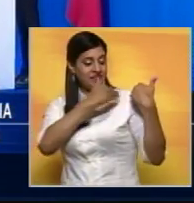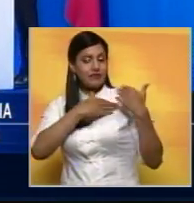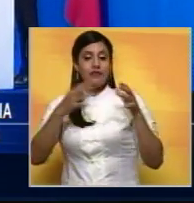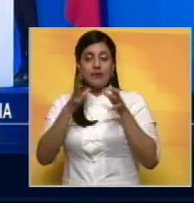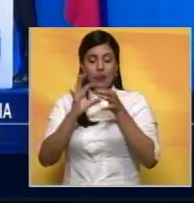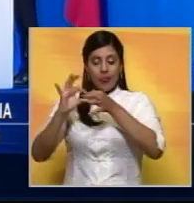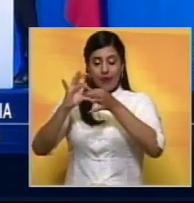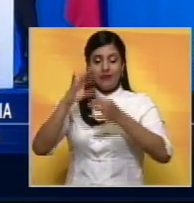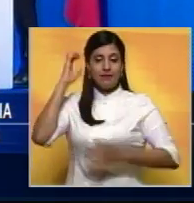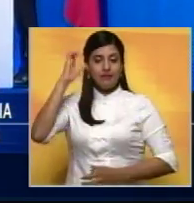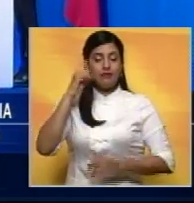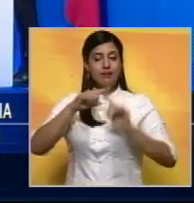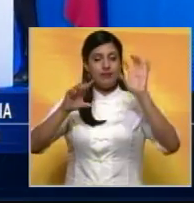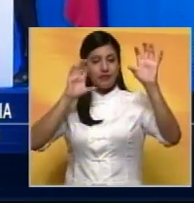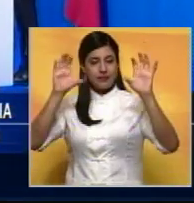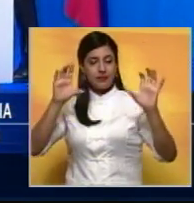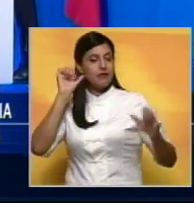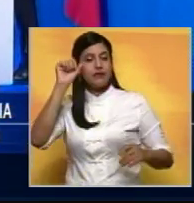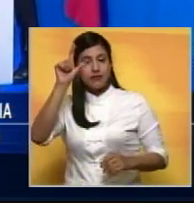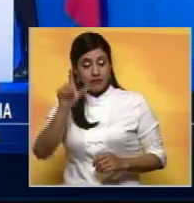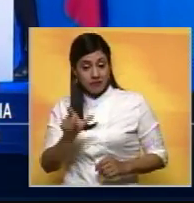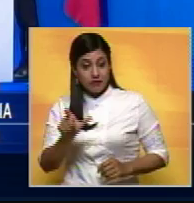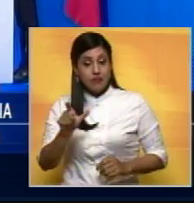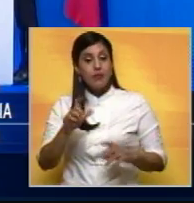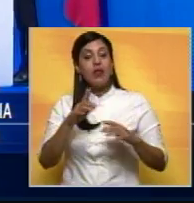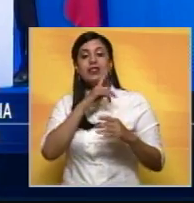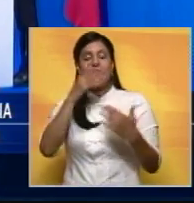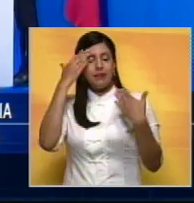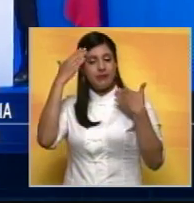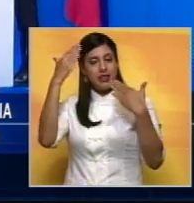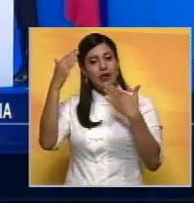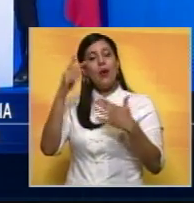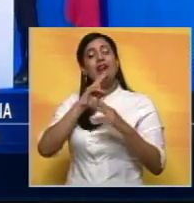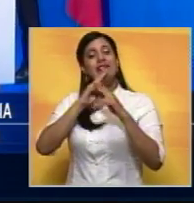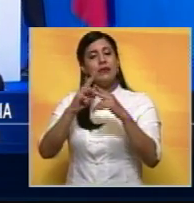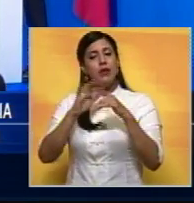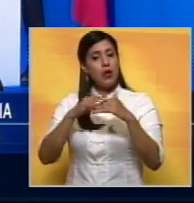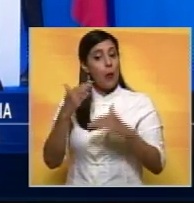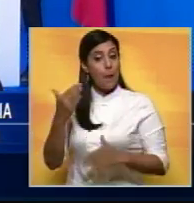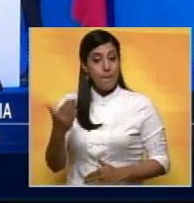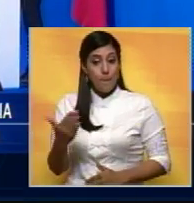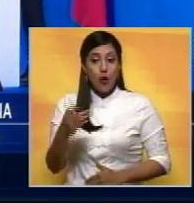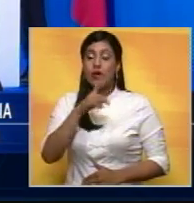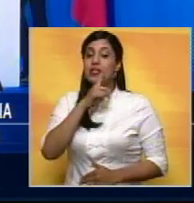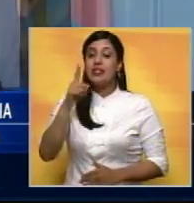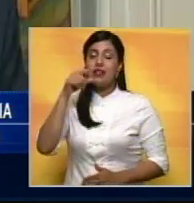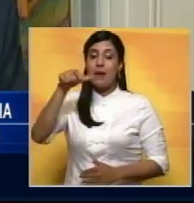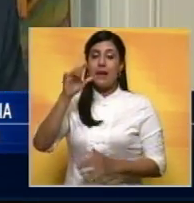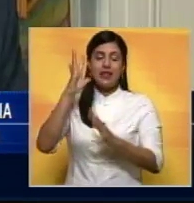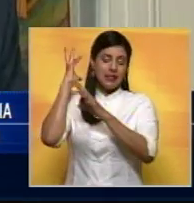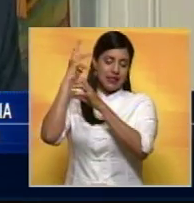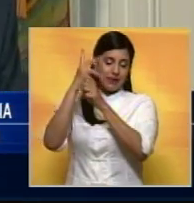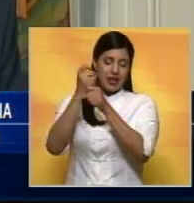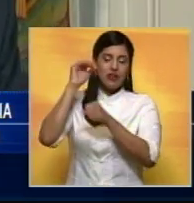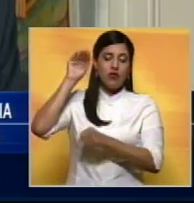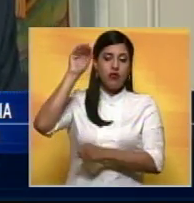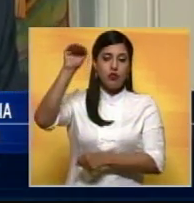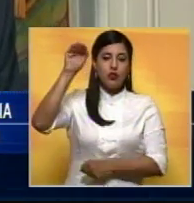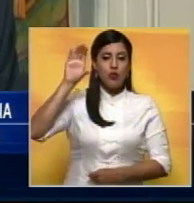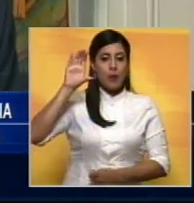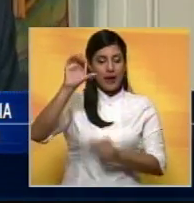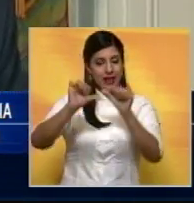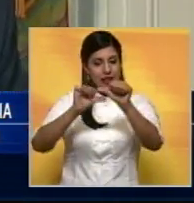Unión Europea para Asuntos Exteriores, Federica Mogherini, saludó el resultado de Macron, a quien señaló como la esperanza y el futuro de